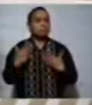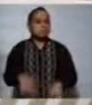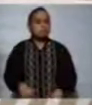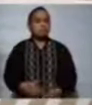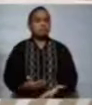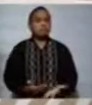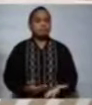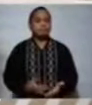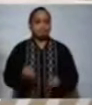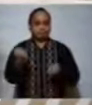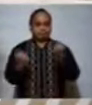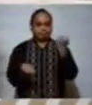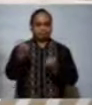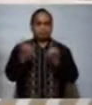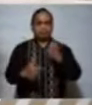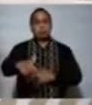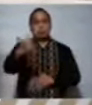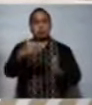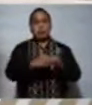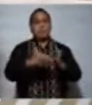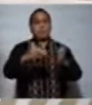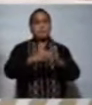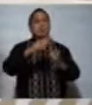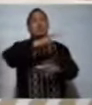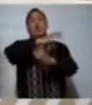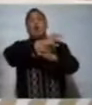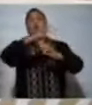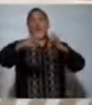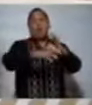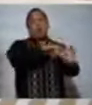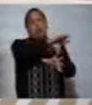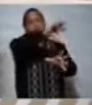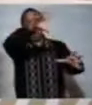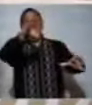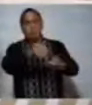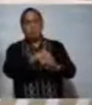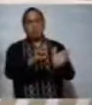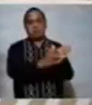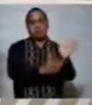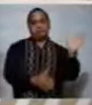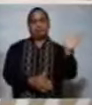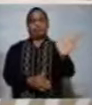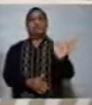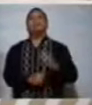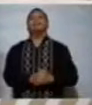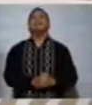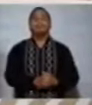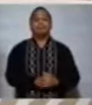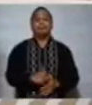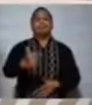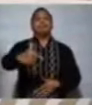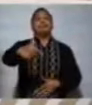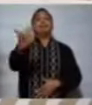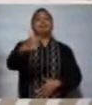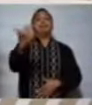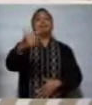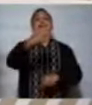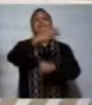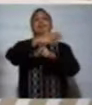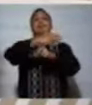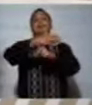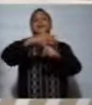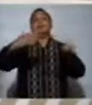vale Personalidades. 12 millones, y él dijo que en total. De todo lo que tiene en su última declaración, dice, declara 12 millones y